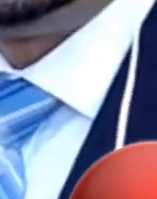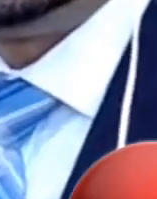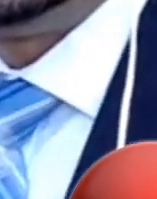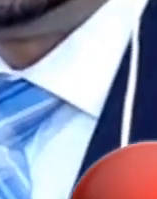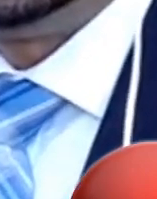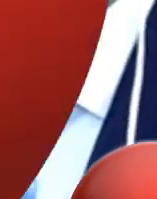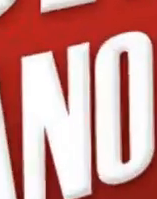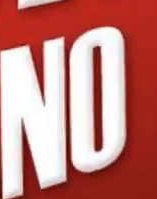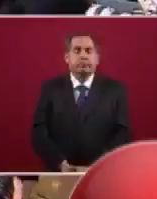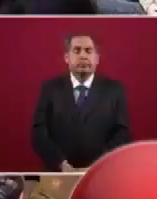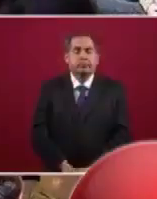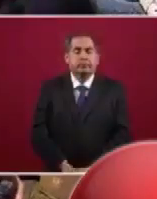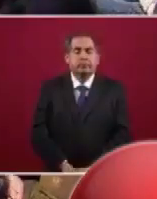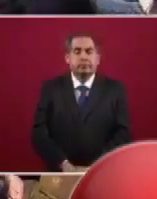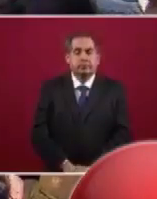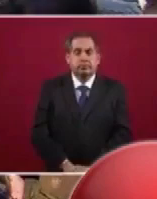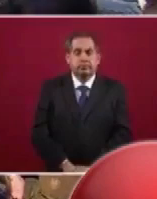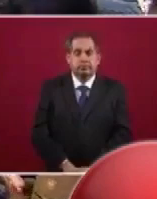Peña Nieto.